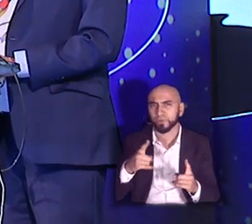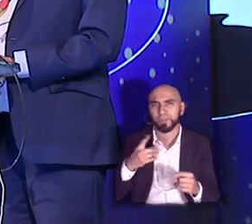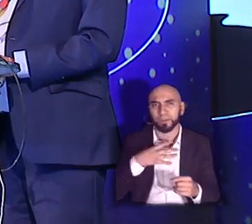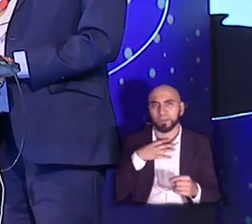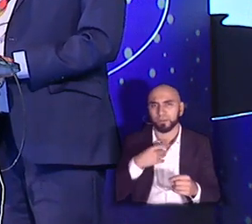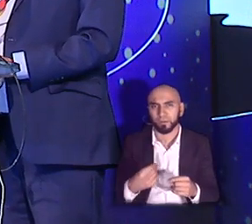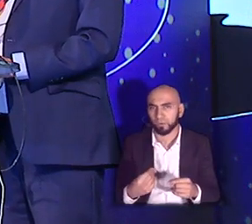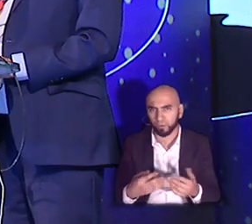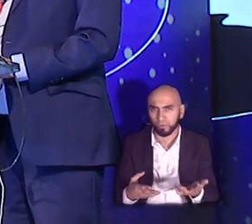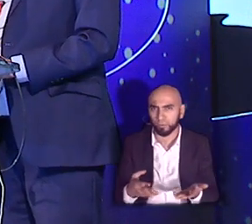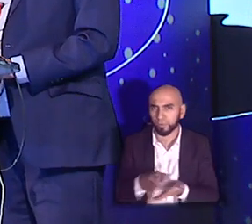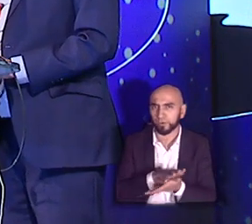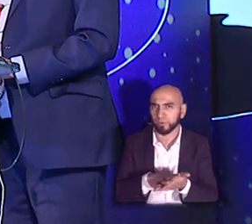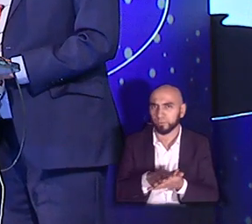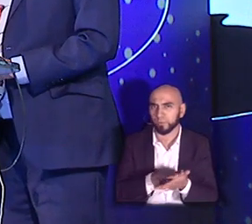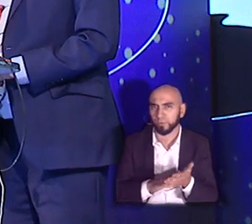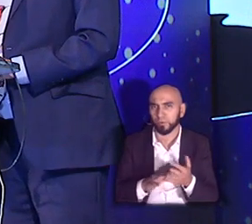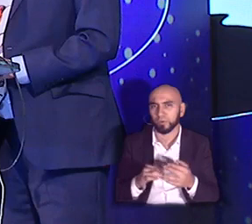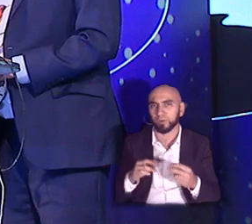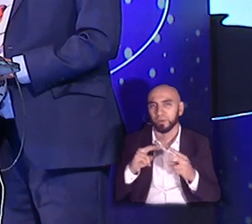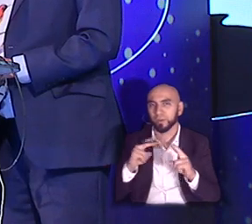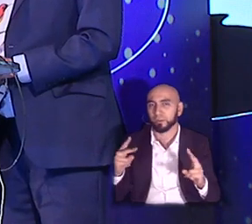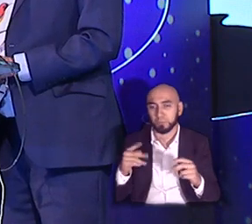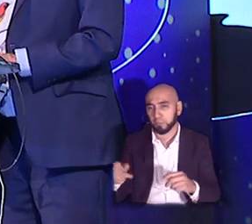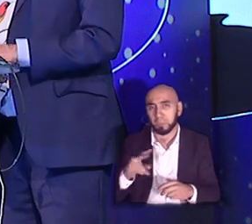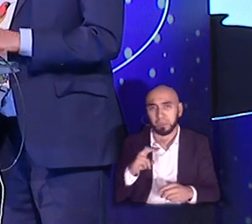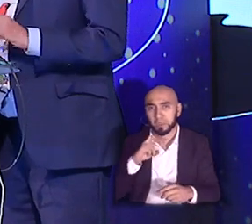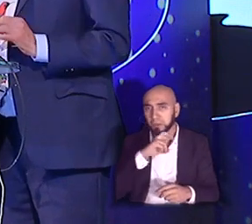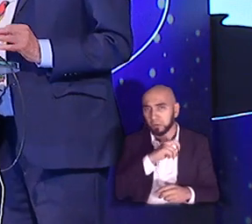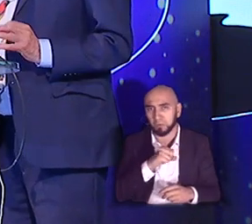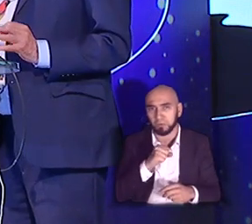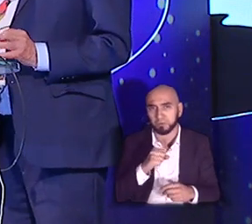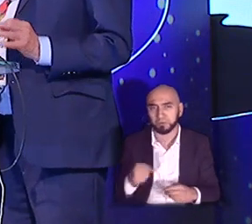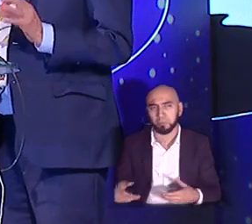genes egoístas no les gustan, pueden ir a saltarse al lago.